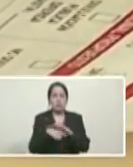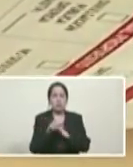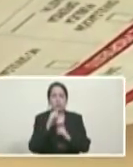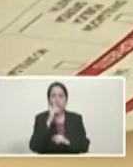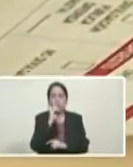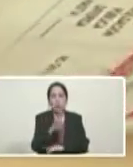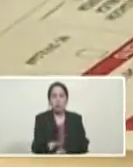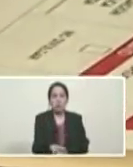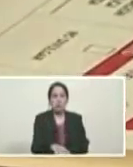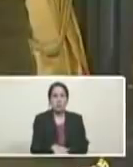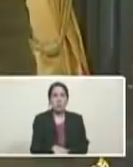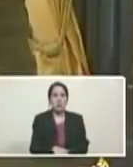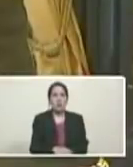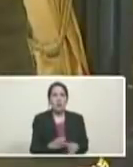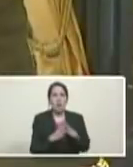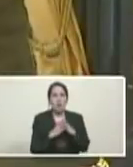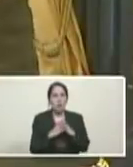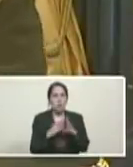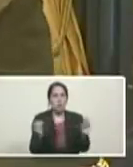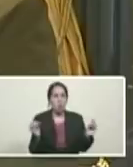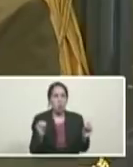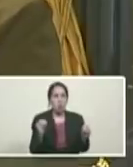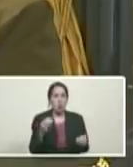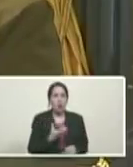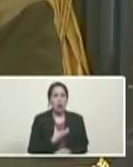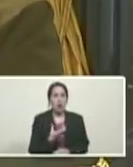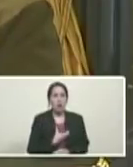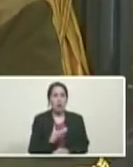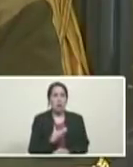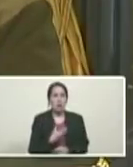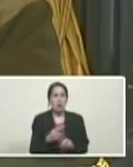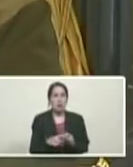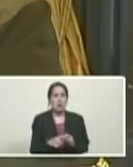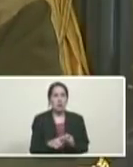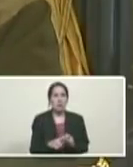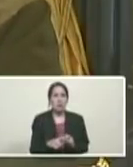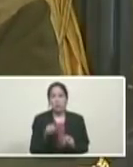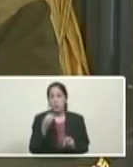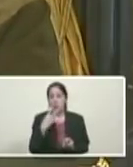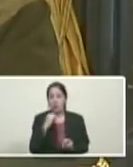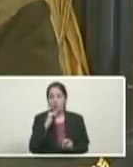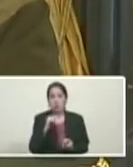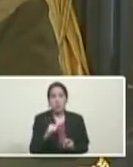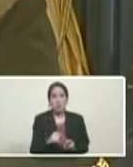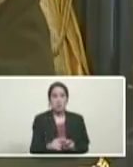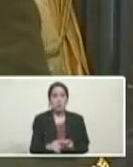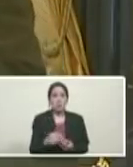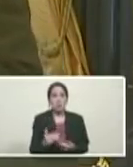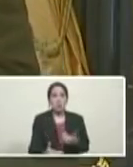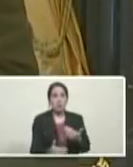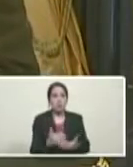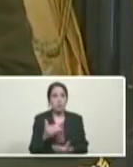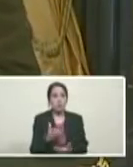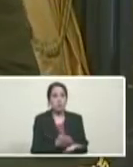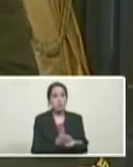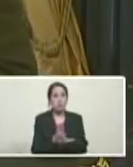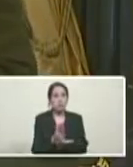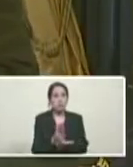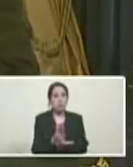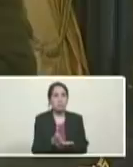todas las regiones del país y a todas las alcaldías la buena noticia para seguir avanzando